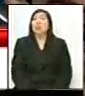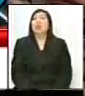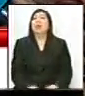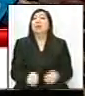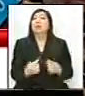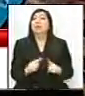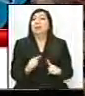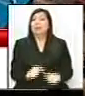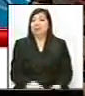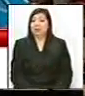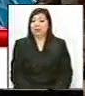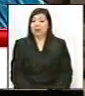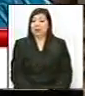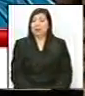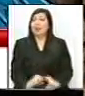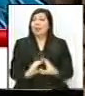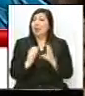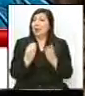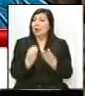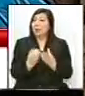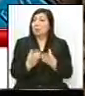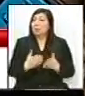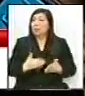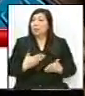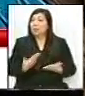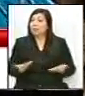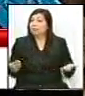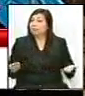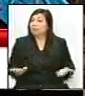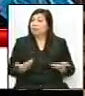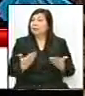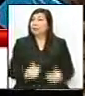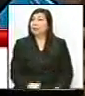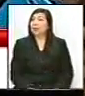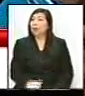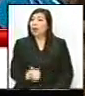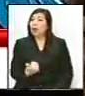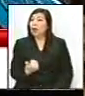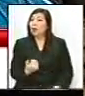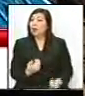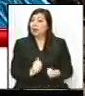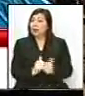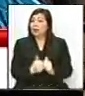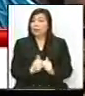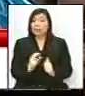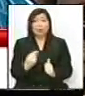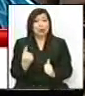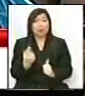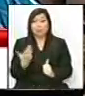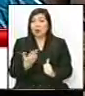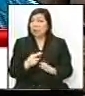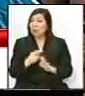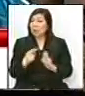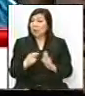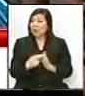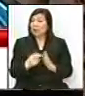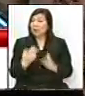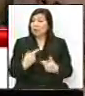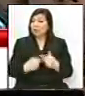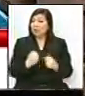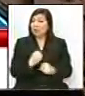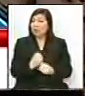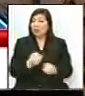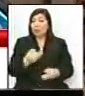nos permita desde el Congreso a poder impulsar otro tipo de reformas, no solamente los proyectos que venimos trabajando